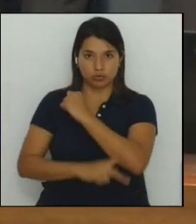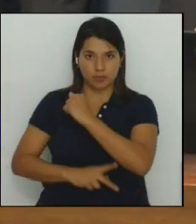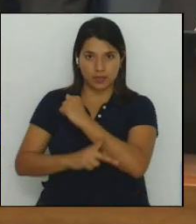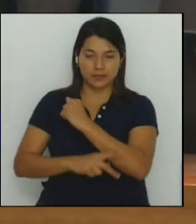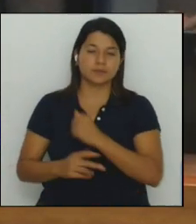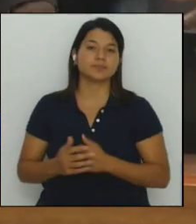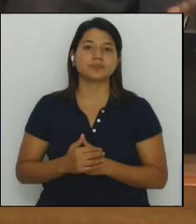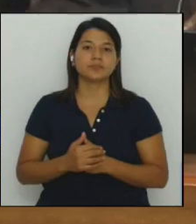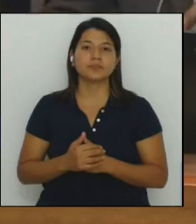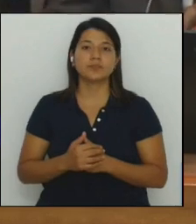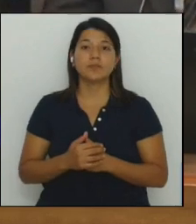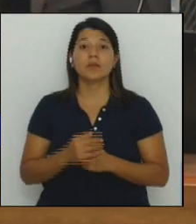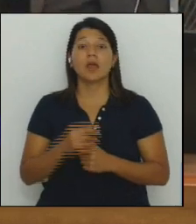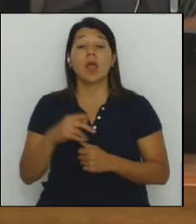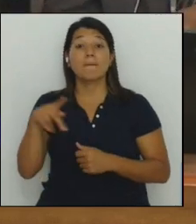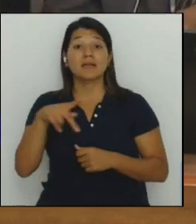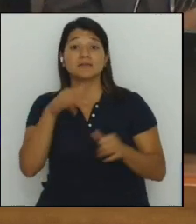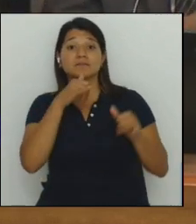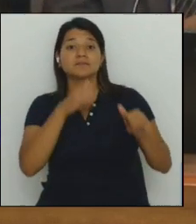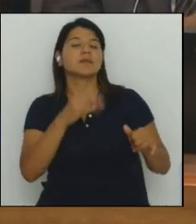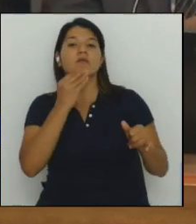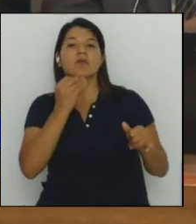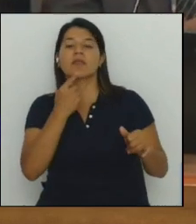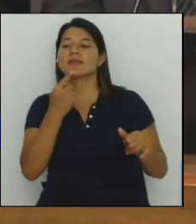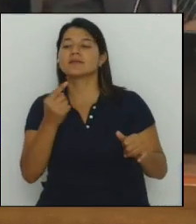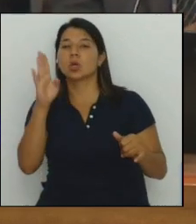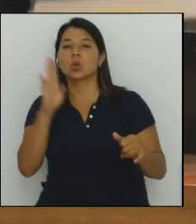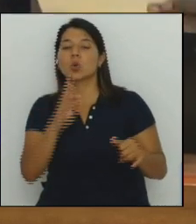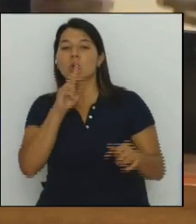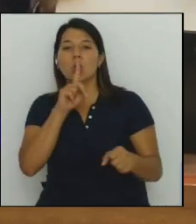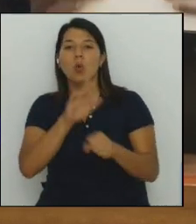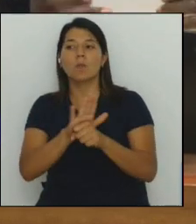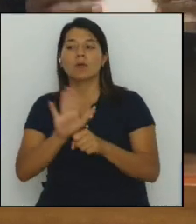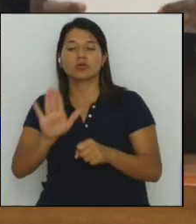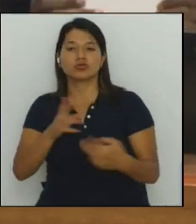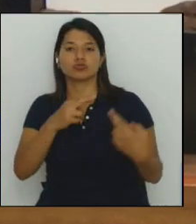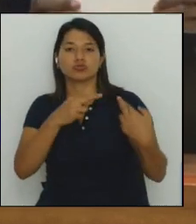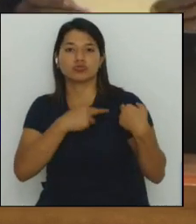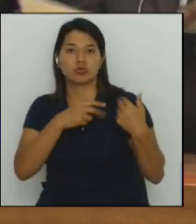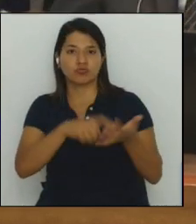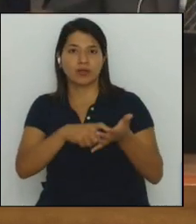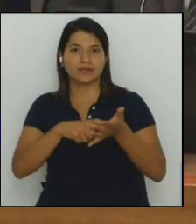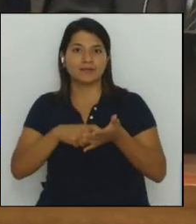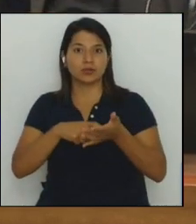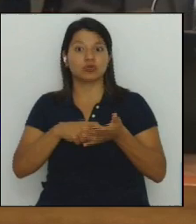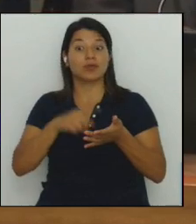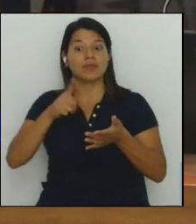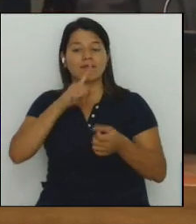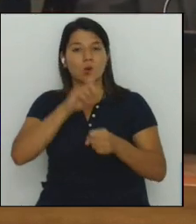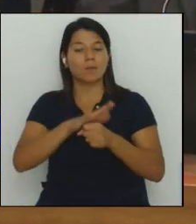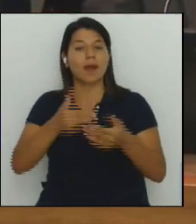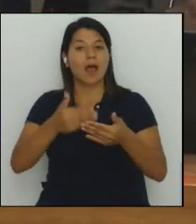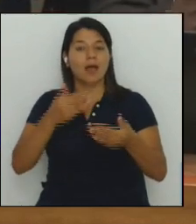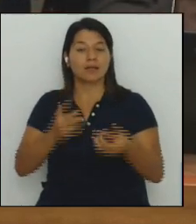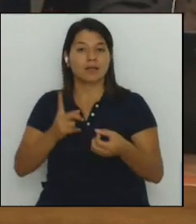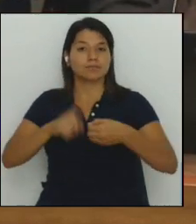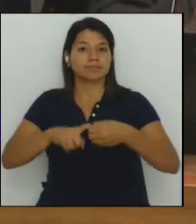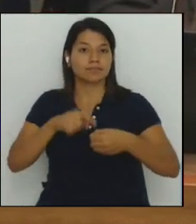sus obligaciones y los requisitos previos de su adhesión a esta organización desde la proclamación de su independencia el 14 de mayo